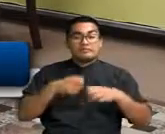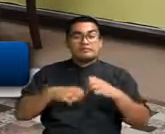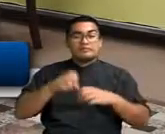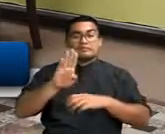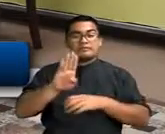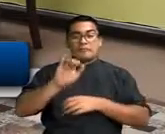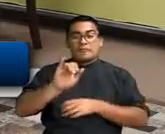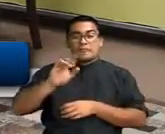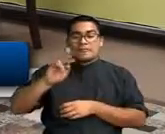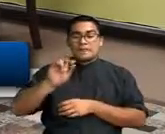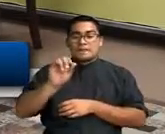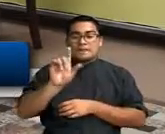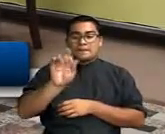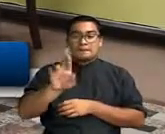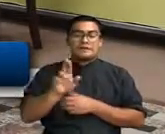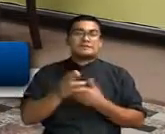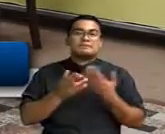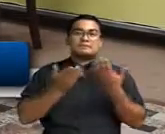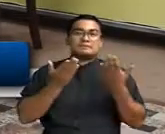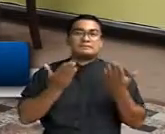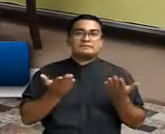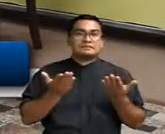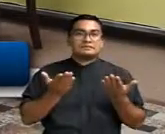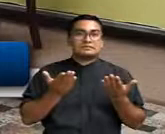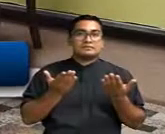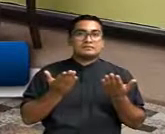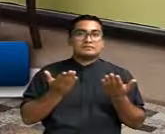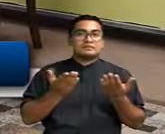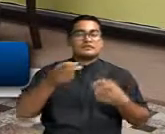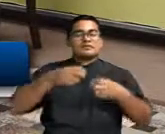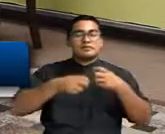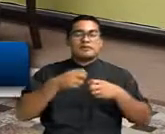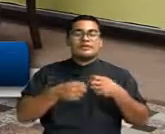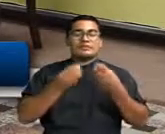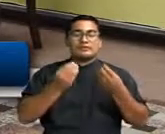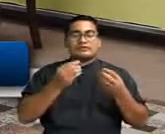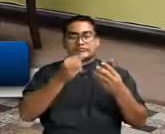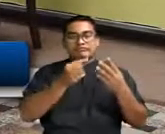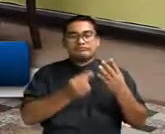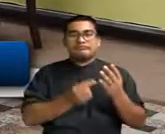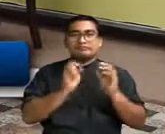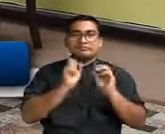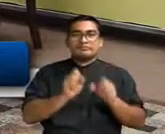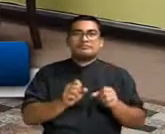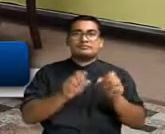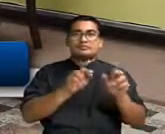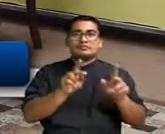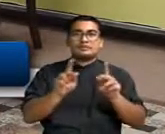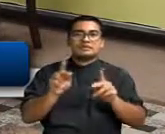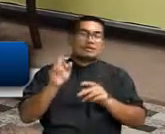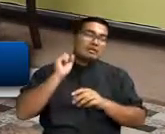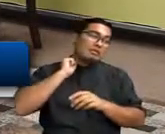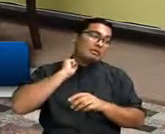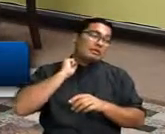¿ves? Entonces, esos son los problemas más graves que puede llegarle. El suicidio,